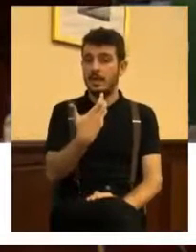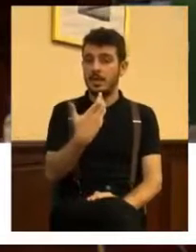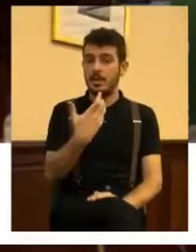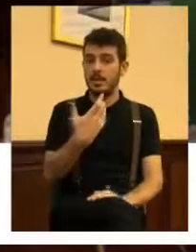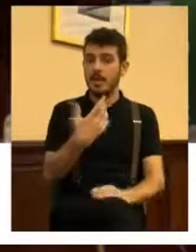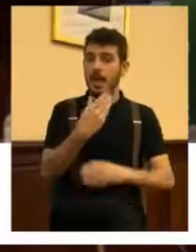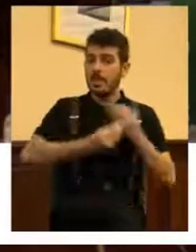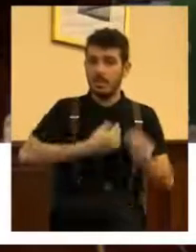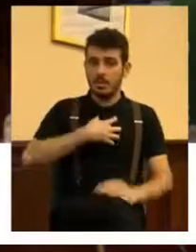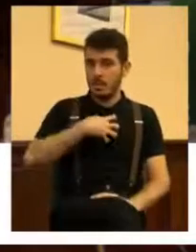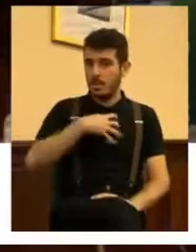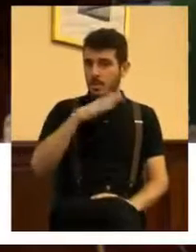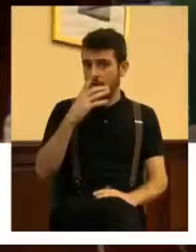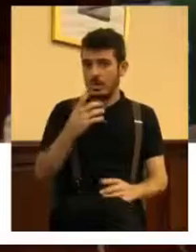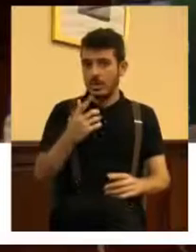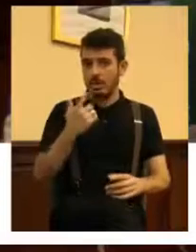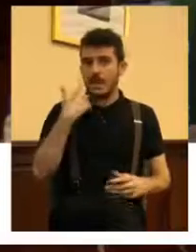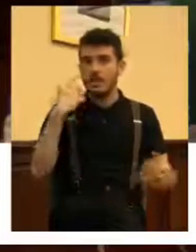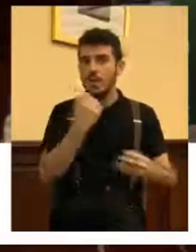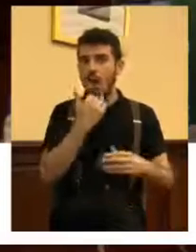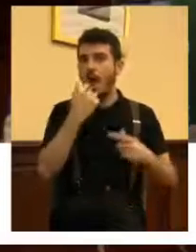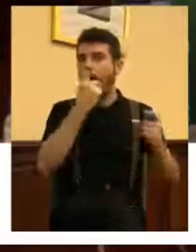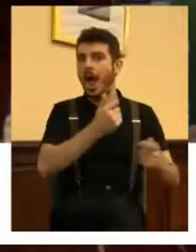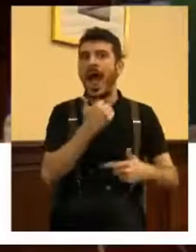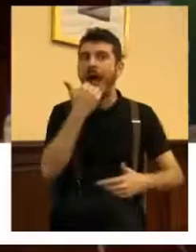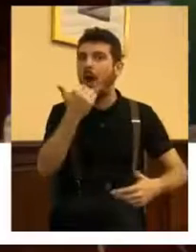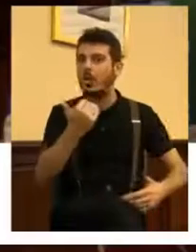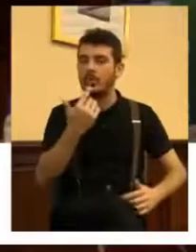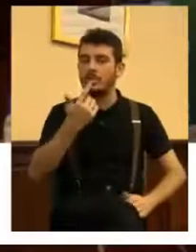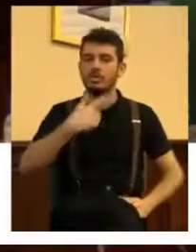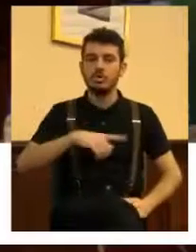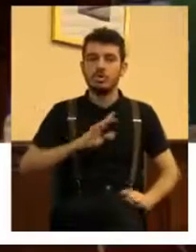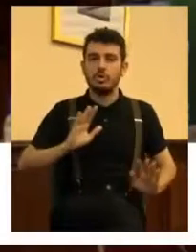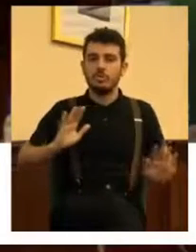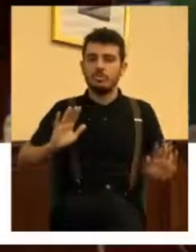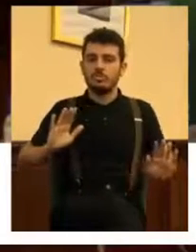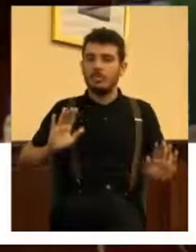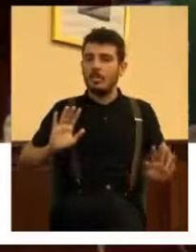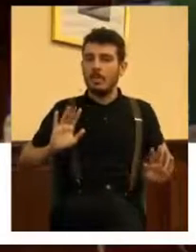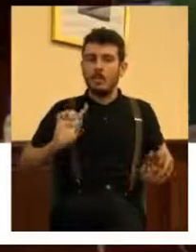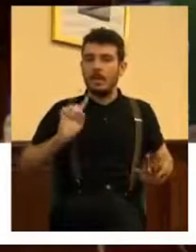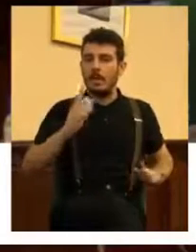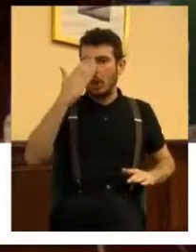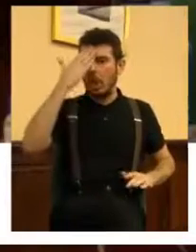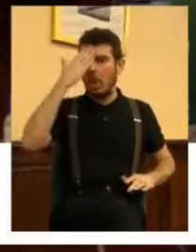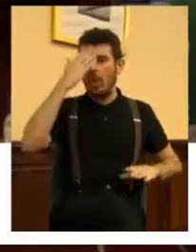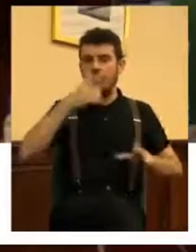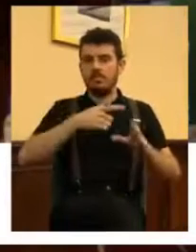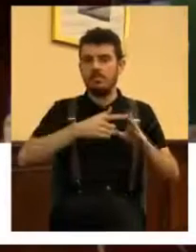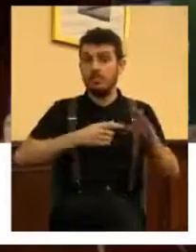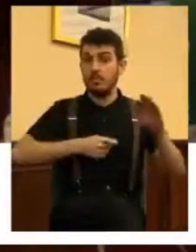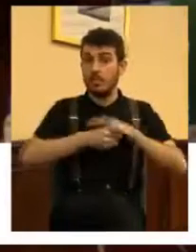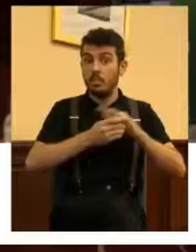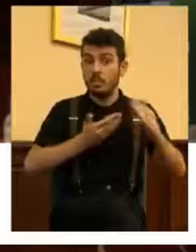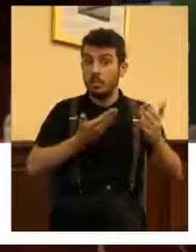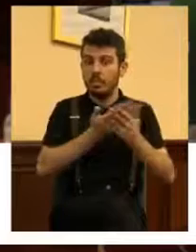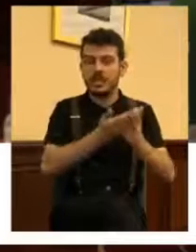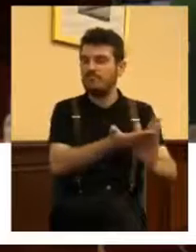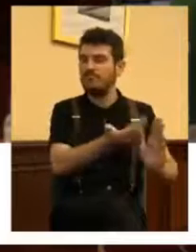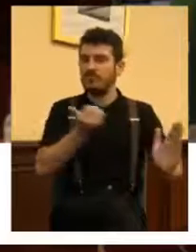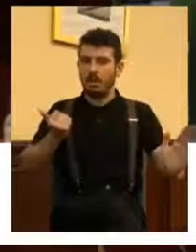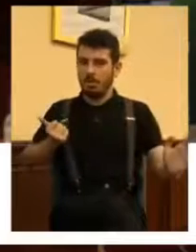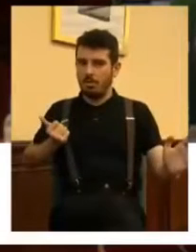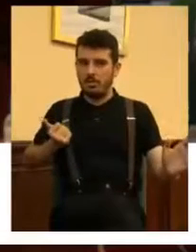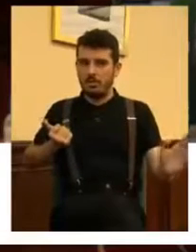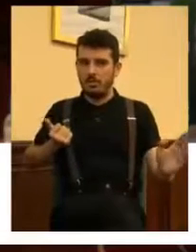cabo porque pone en riesgo no sé qué, pues nosotros y nosotras le aseguro que seríamos los primeros en retirar esa propuesta, aparte